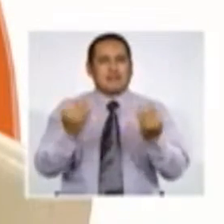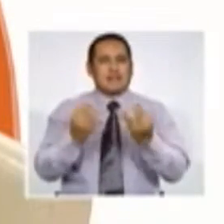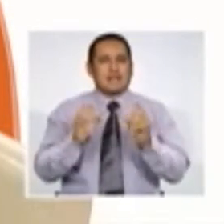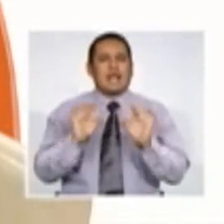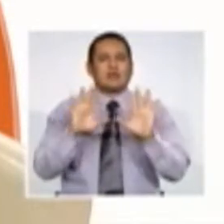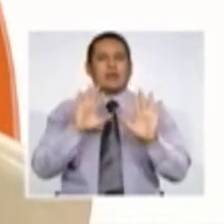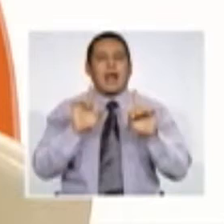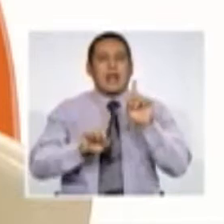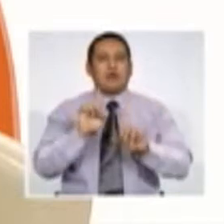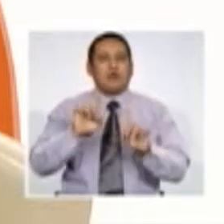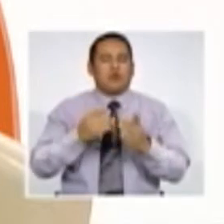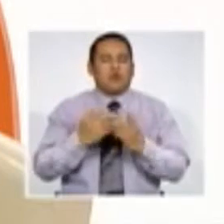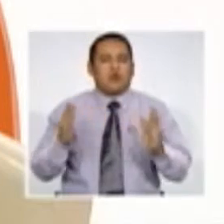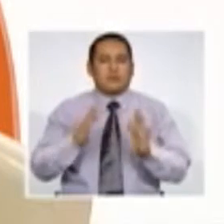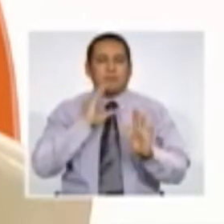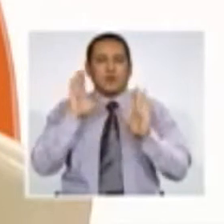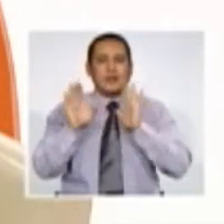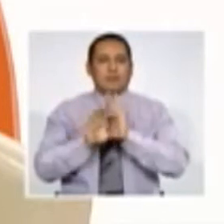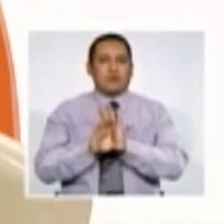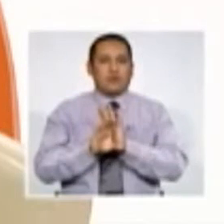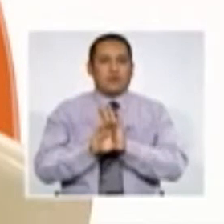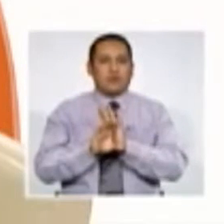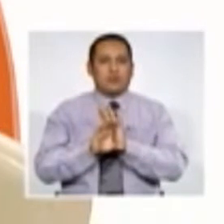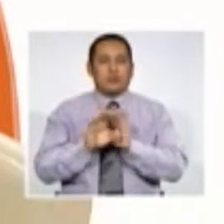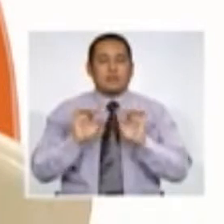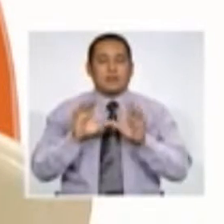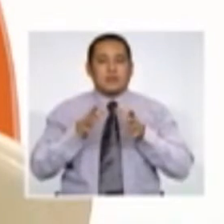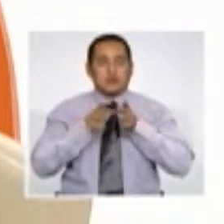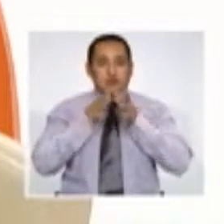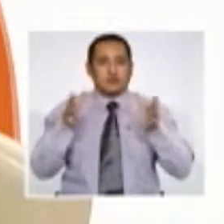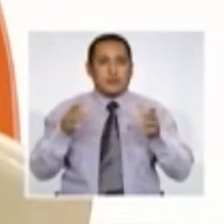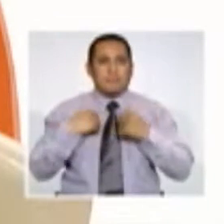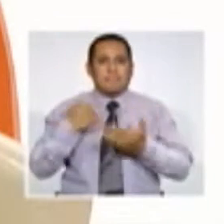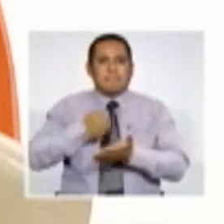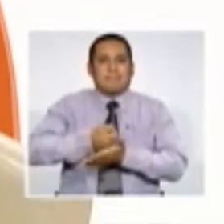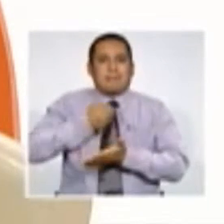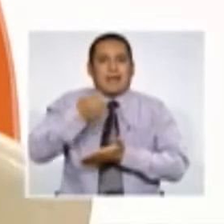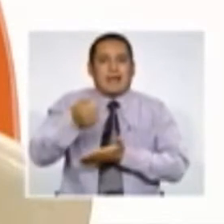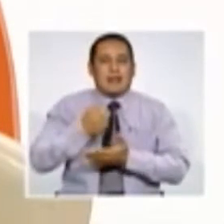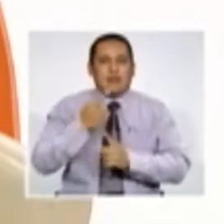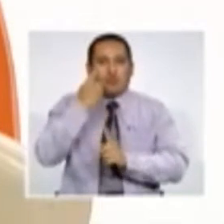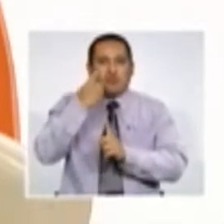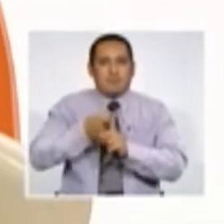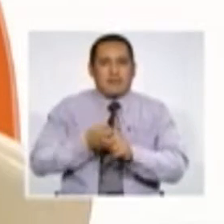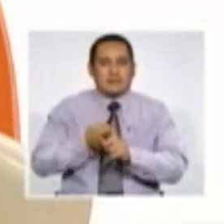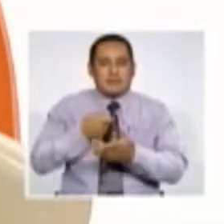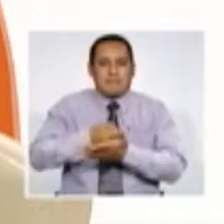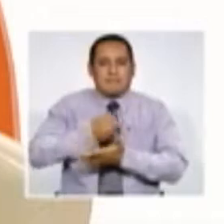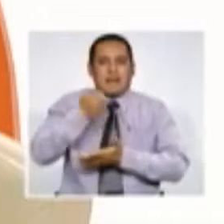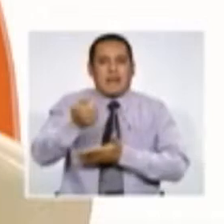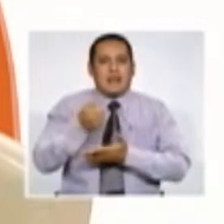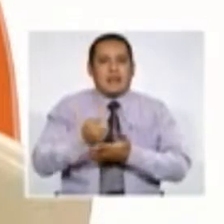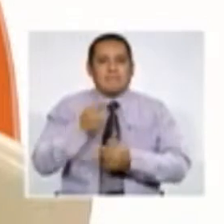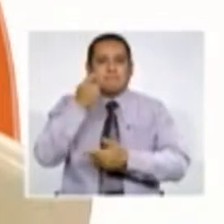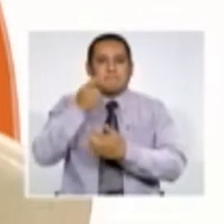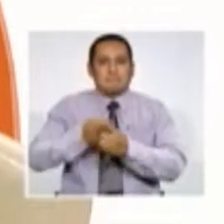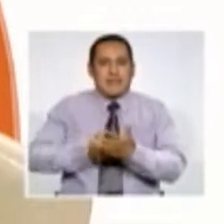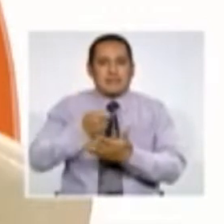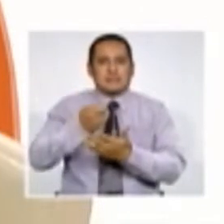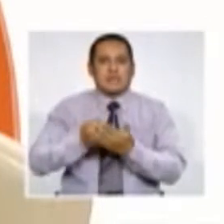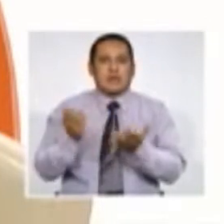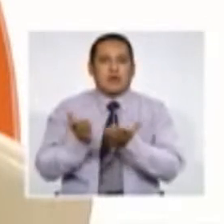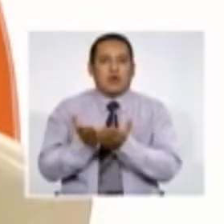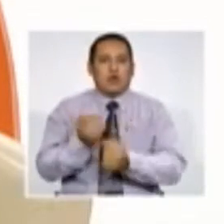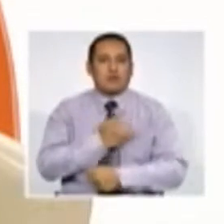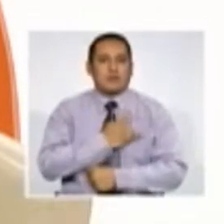responder frente a alguna situación, como por ejemplo, bueno, pues no nos alcanzó, ¿no?, para pagar a fin de mes la